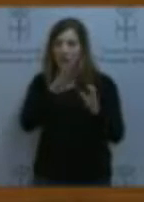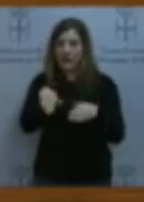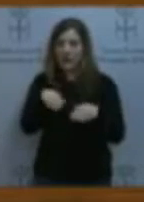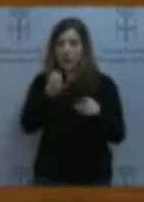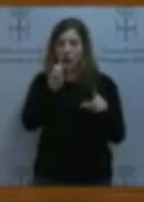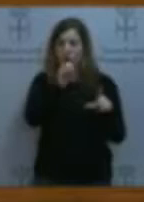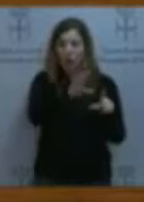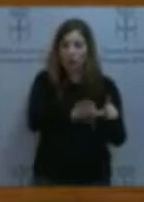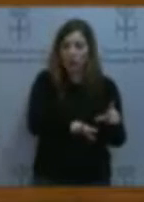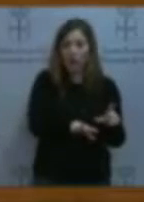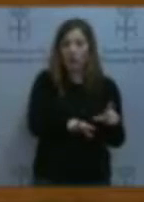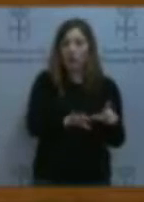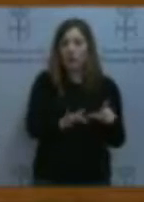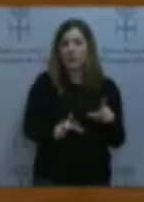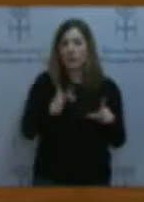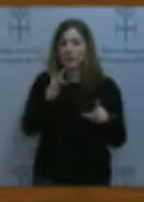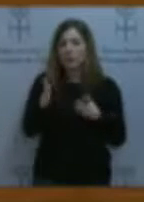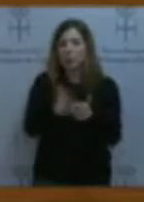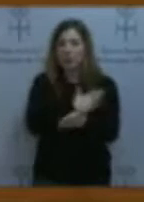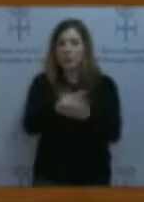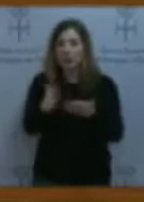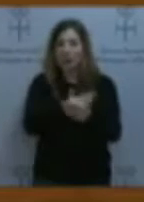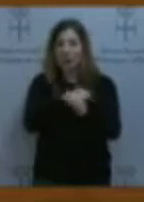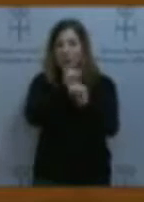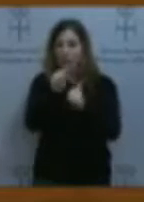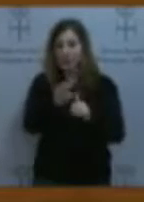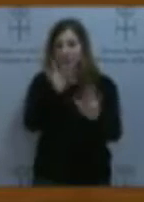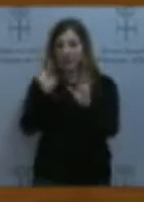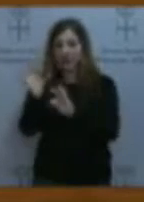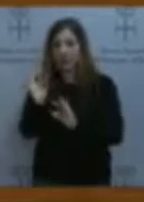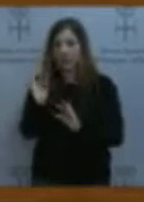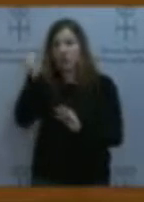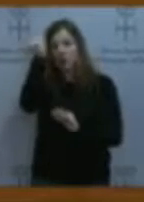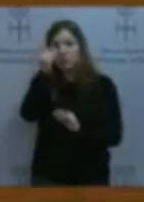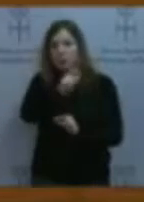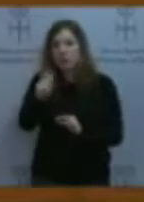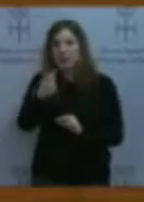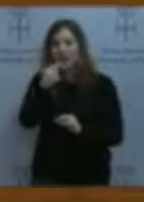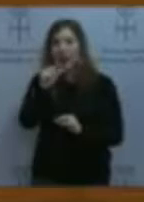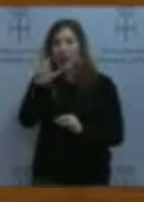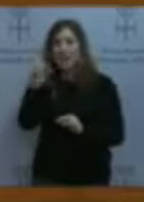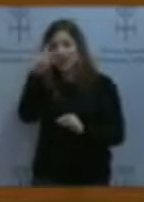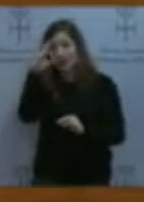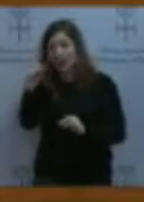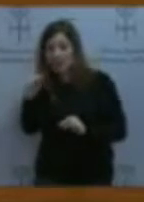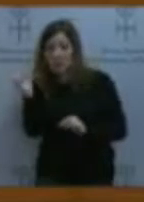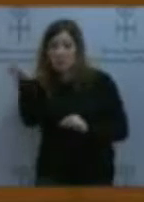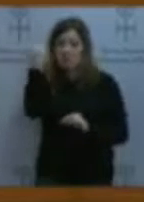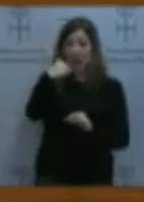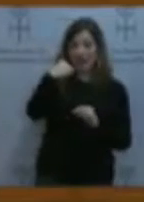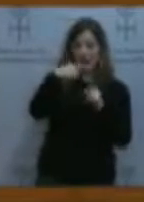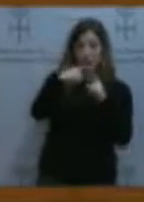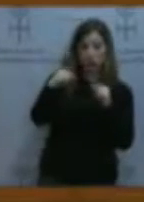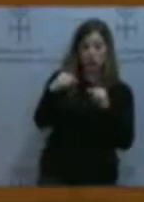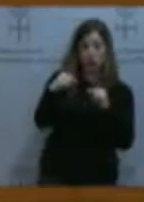de manera selectiva. No creo que la gente de Gales sea más inteligente que la asturiana ni más concienciada medioambientalmente. Creo que Gales